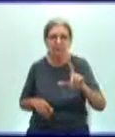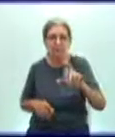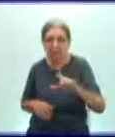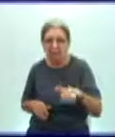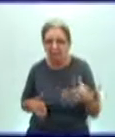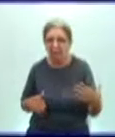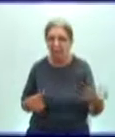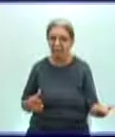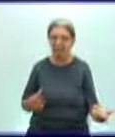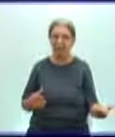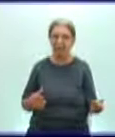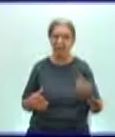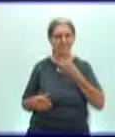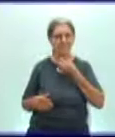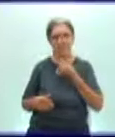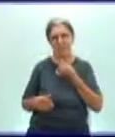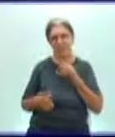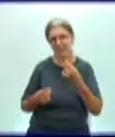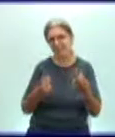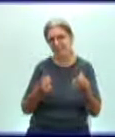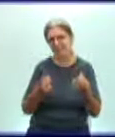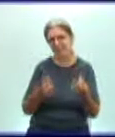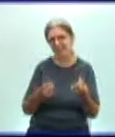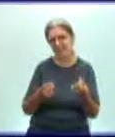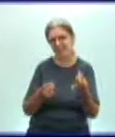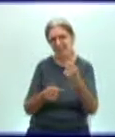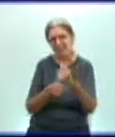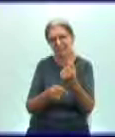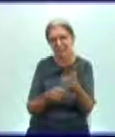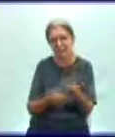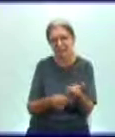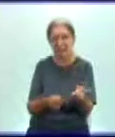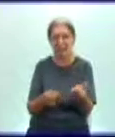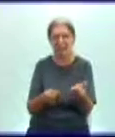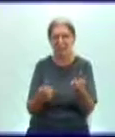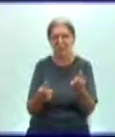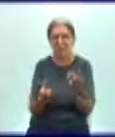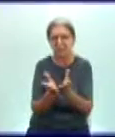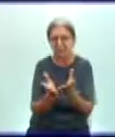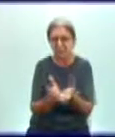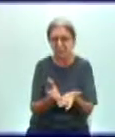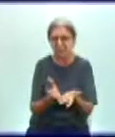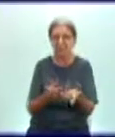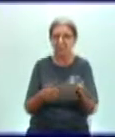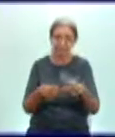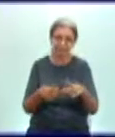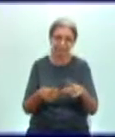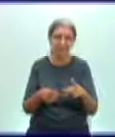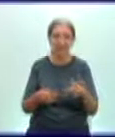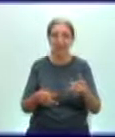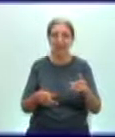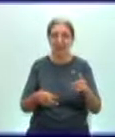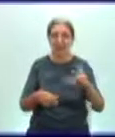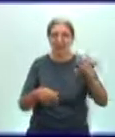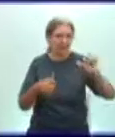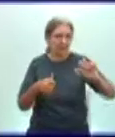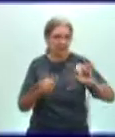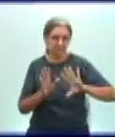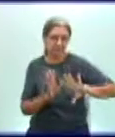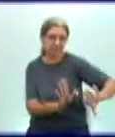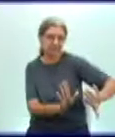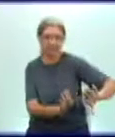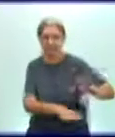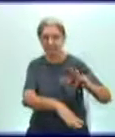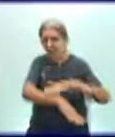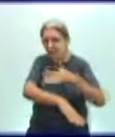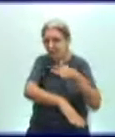sociales, la pobreza y la falta de oportunidades y finalmente la discriminación racial. Esta diapositiva, fíjese que se